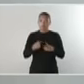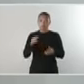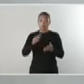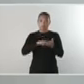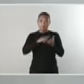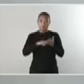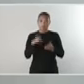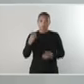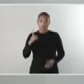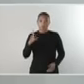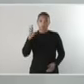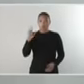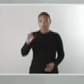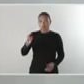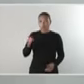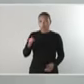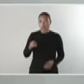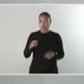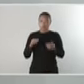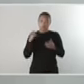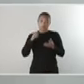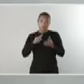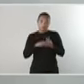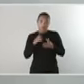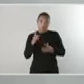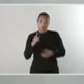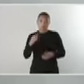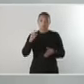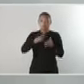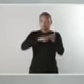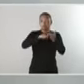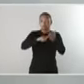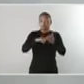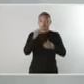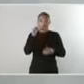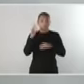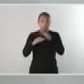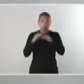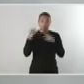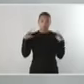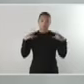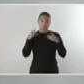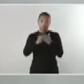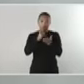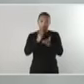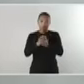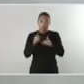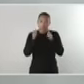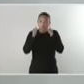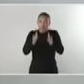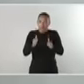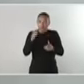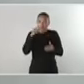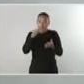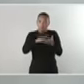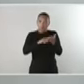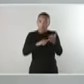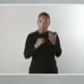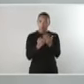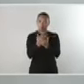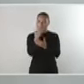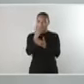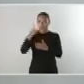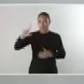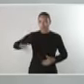5 de junio es una elección en la que los tamaulipecos vamos a estar eligiendo a quien será